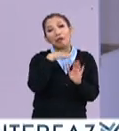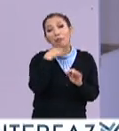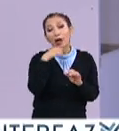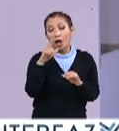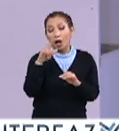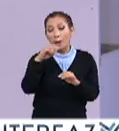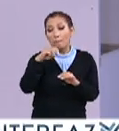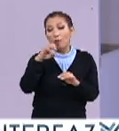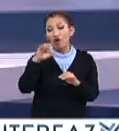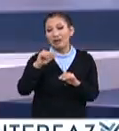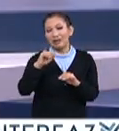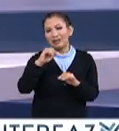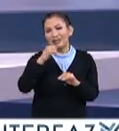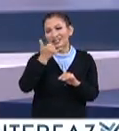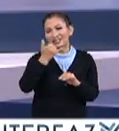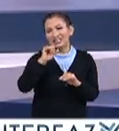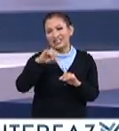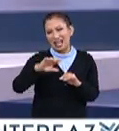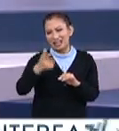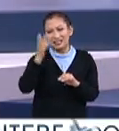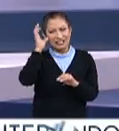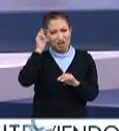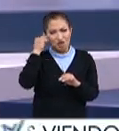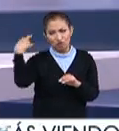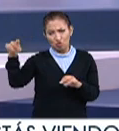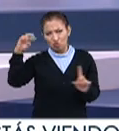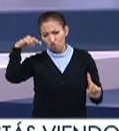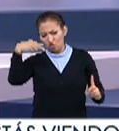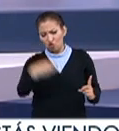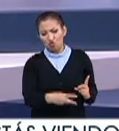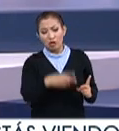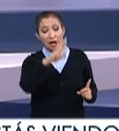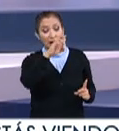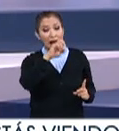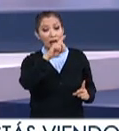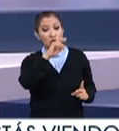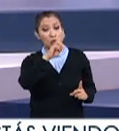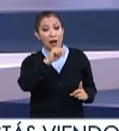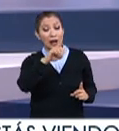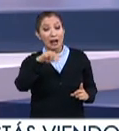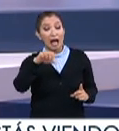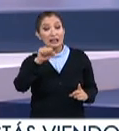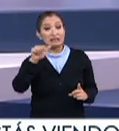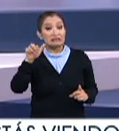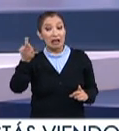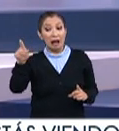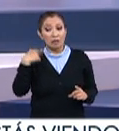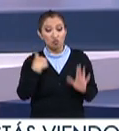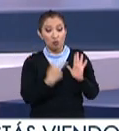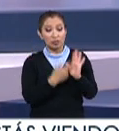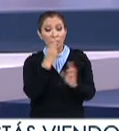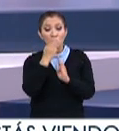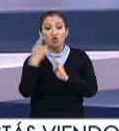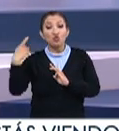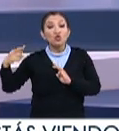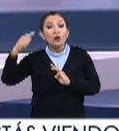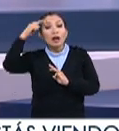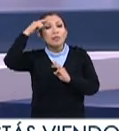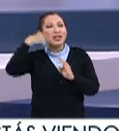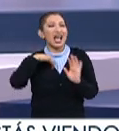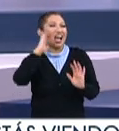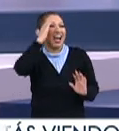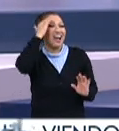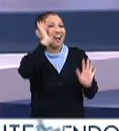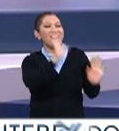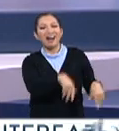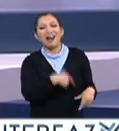ejemplo, lo hizo el chino desde su perspectiva. Raduan Nazar nos está mostrando ese mundo que creemos conocer,